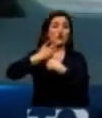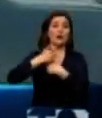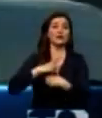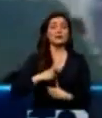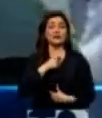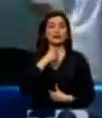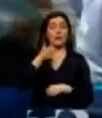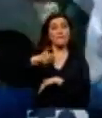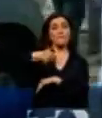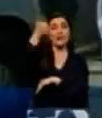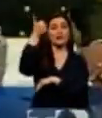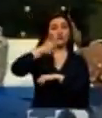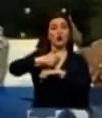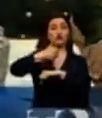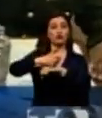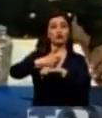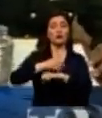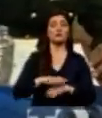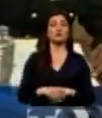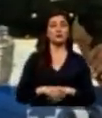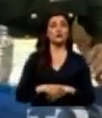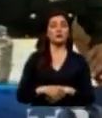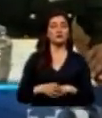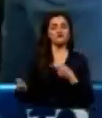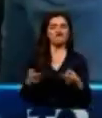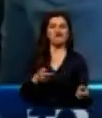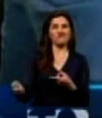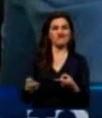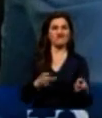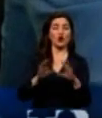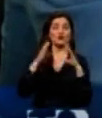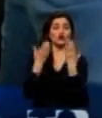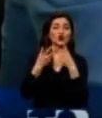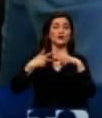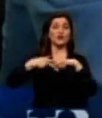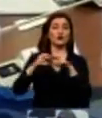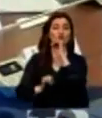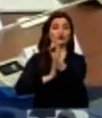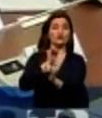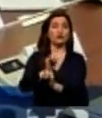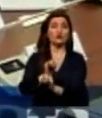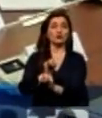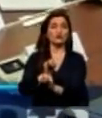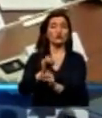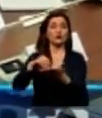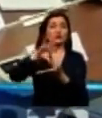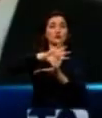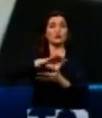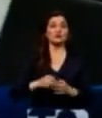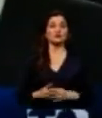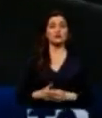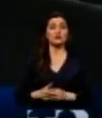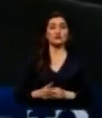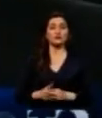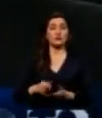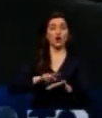para máximas autoridades del Estado nuevamente fue el centro de la discusión en la Comisión de Relaciones Internacionales de la Asamblea Nacional, que